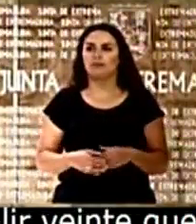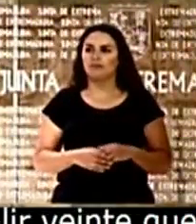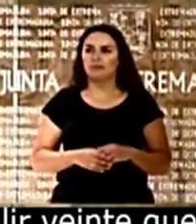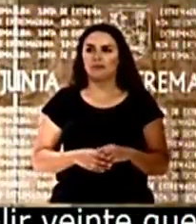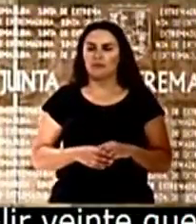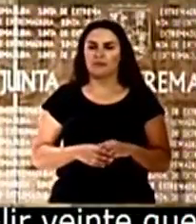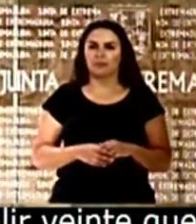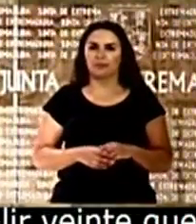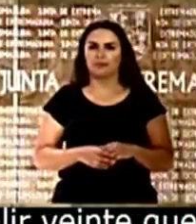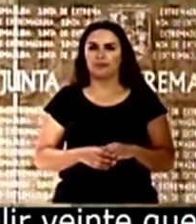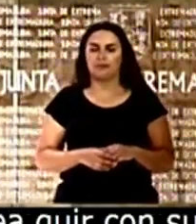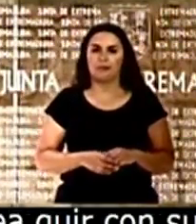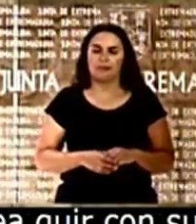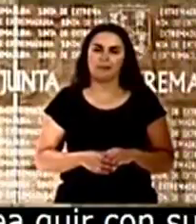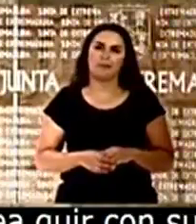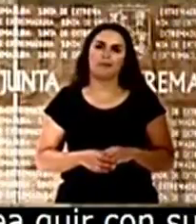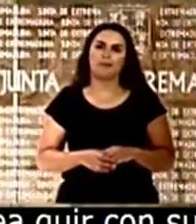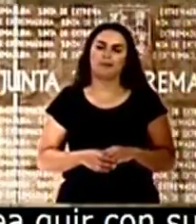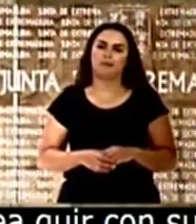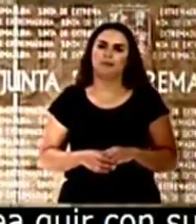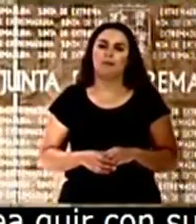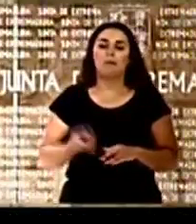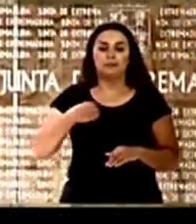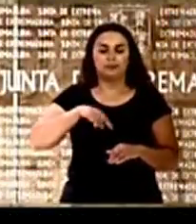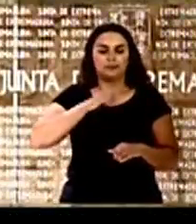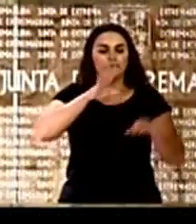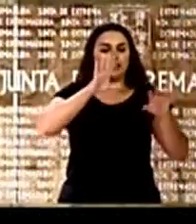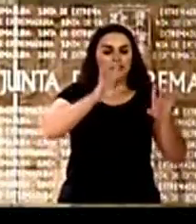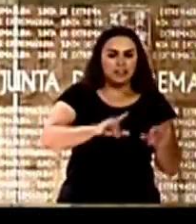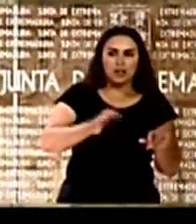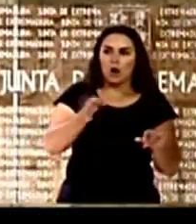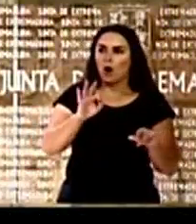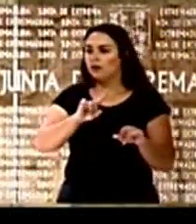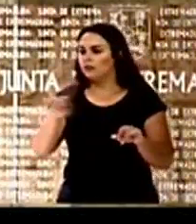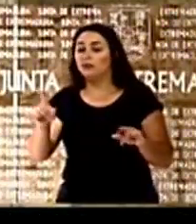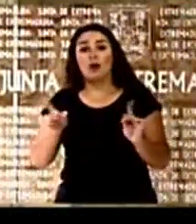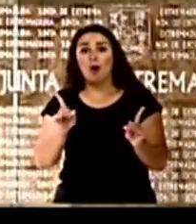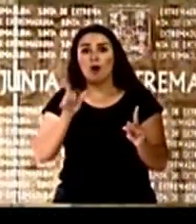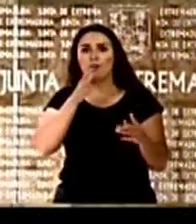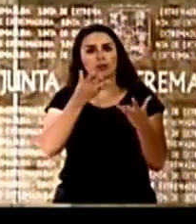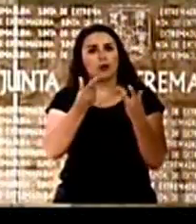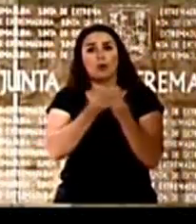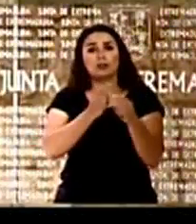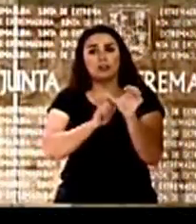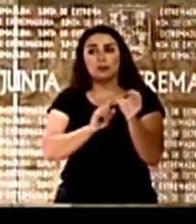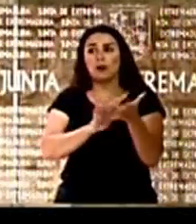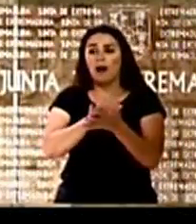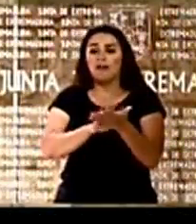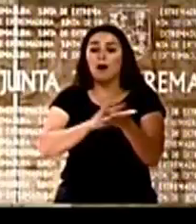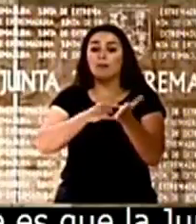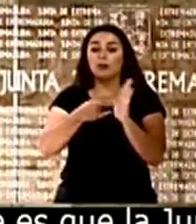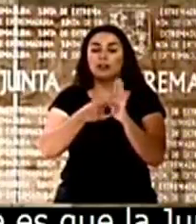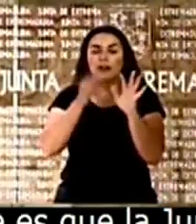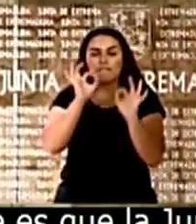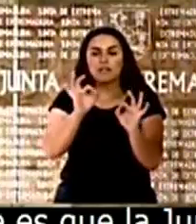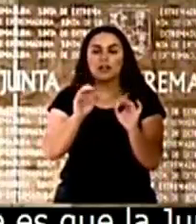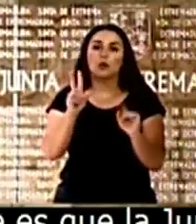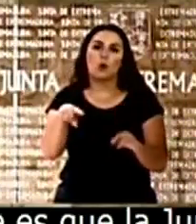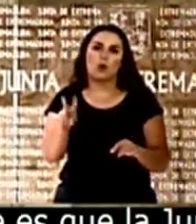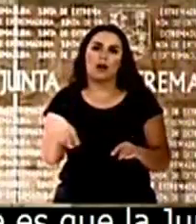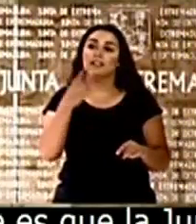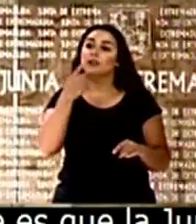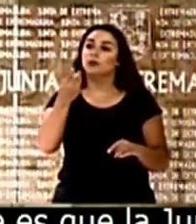no confirmamos ni desechamos, no, porque es que la Junta de Extremadura nunca ha hablado de ningún proyecto en concreto. Si ustedes